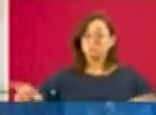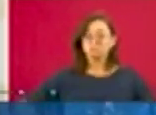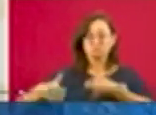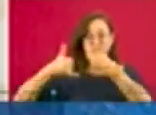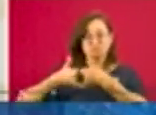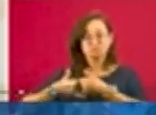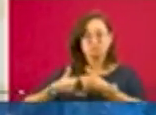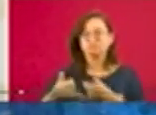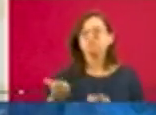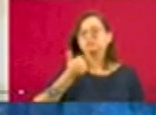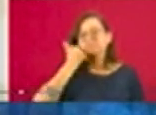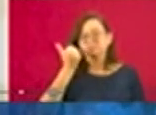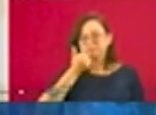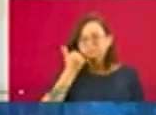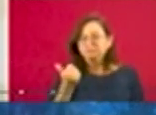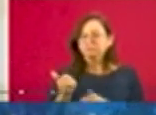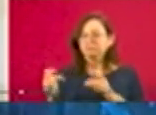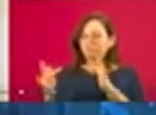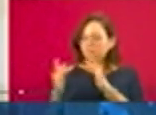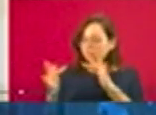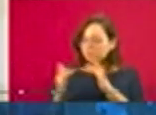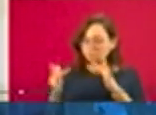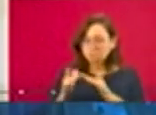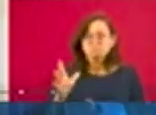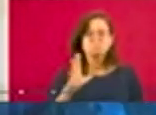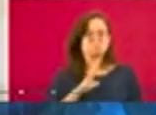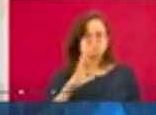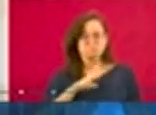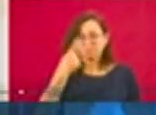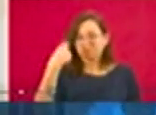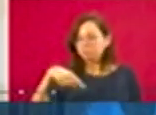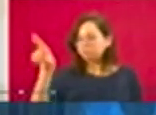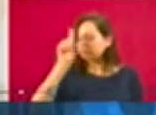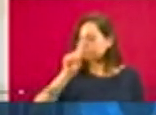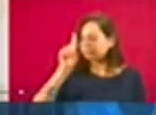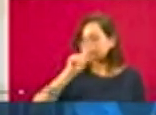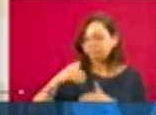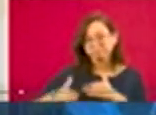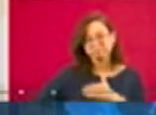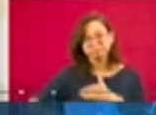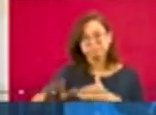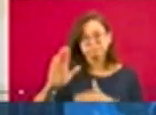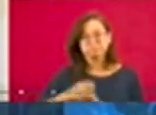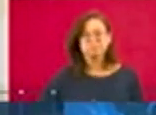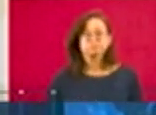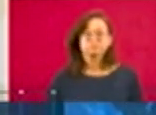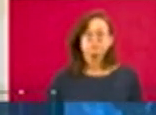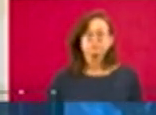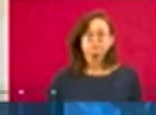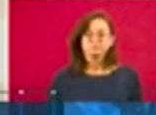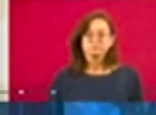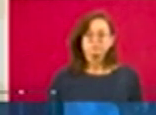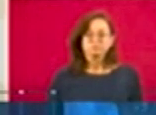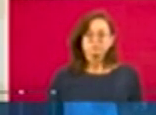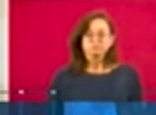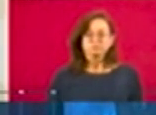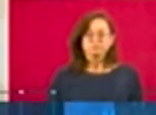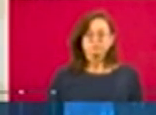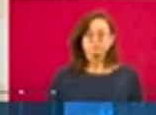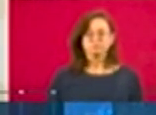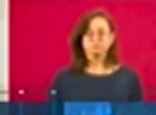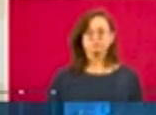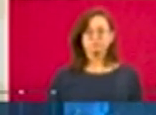en Casa, y también tenemos unos tutoriales para programar el canal,